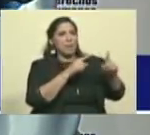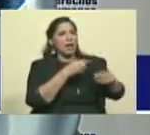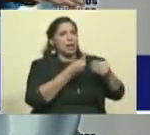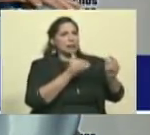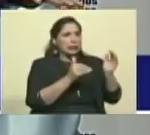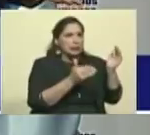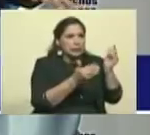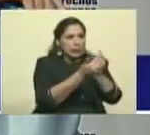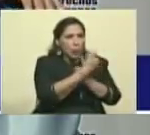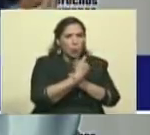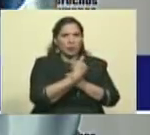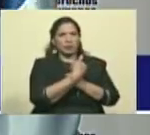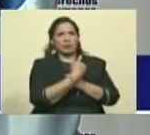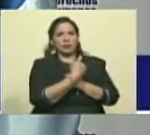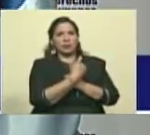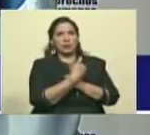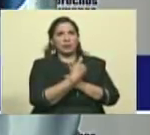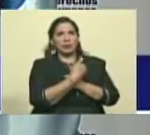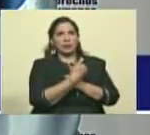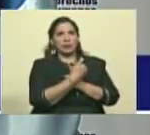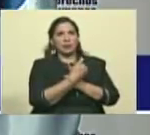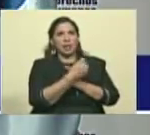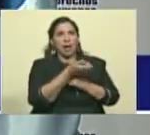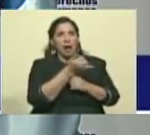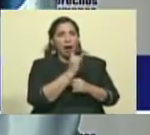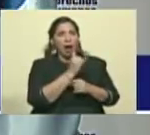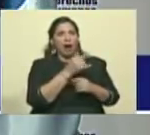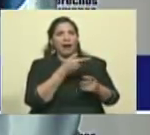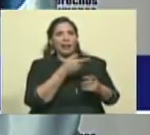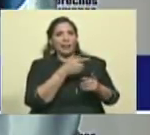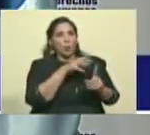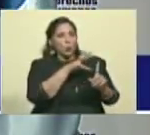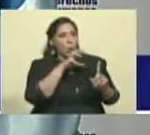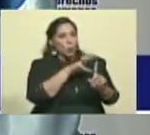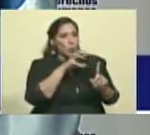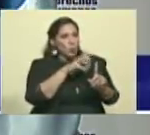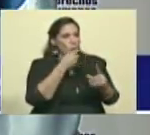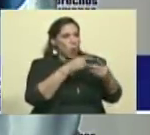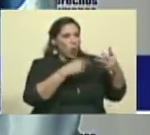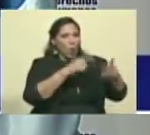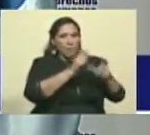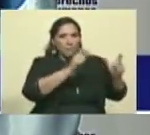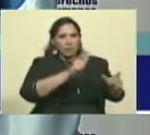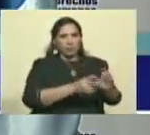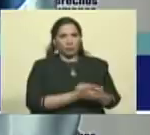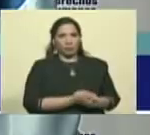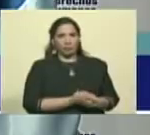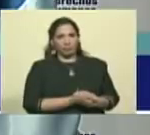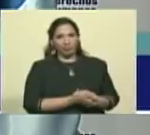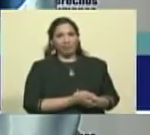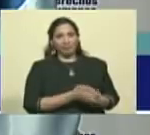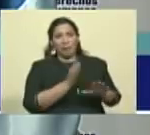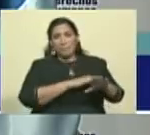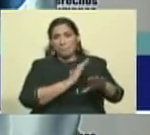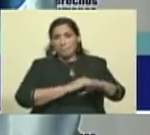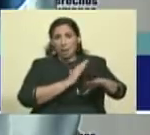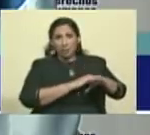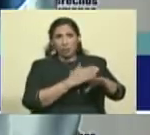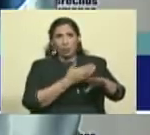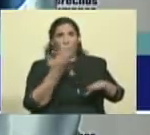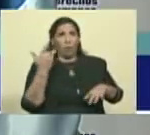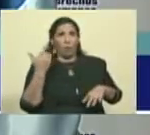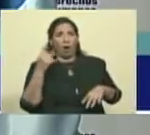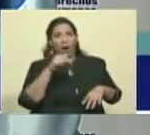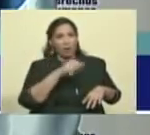para tenerles ahí una causa abierta, seguir extorsionándolos de por vida, como ocurrió y como efectivamente aquí